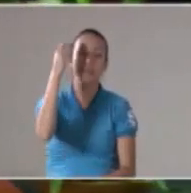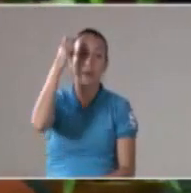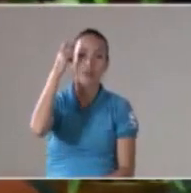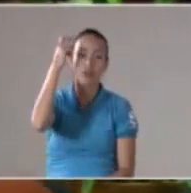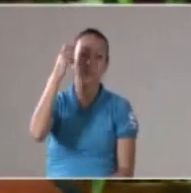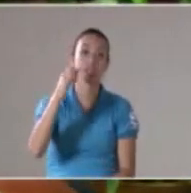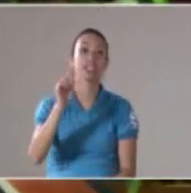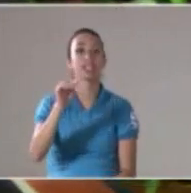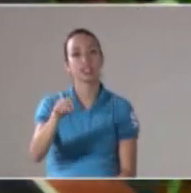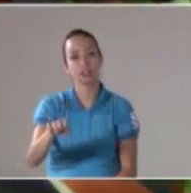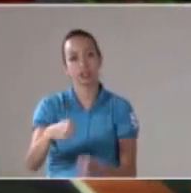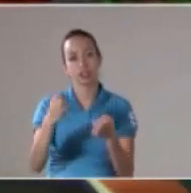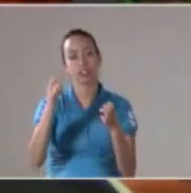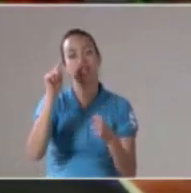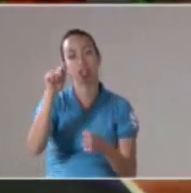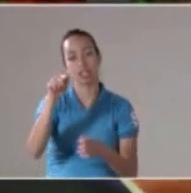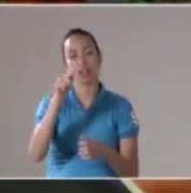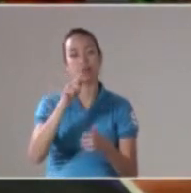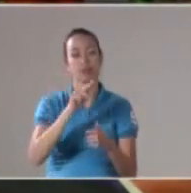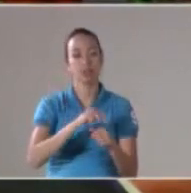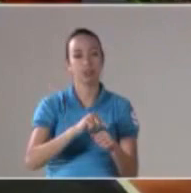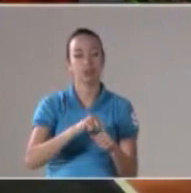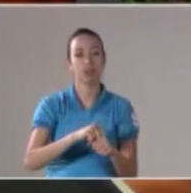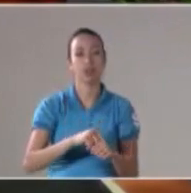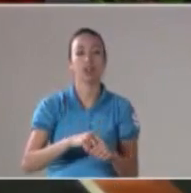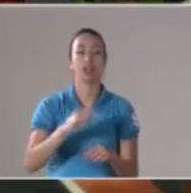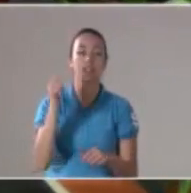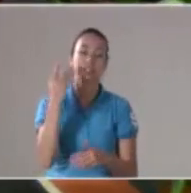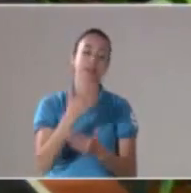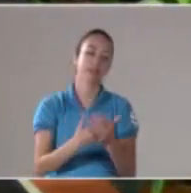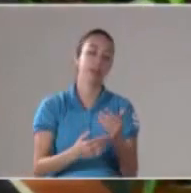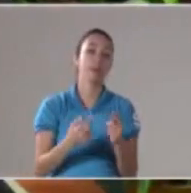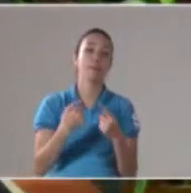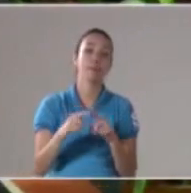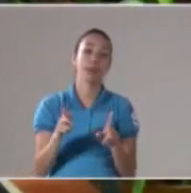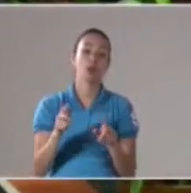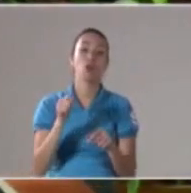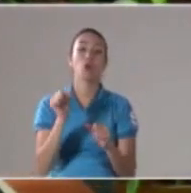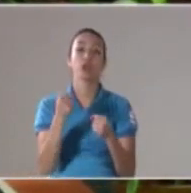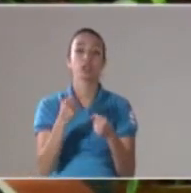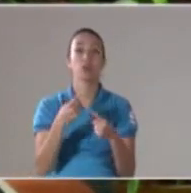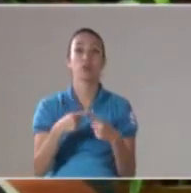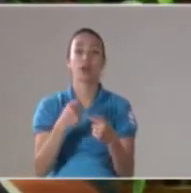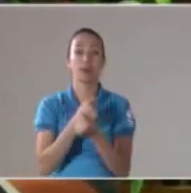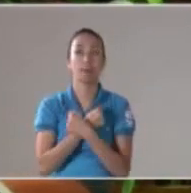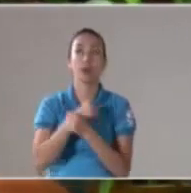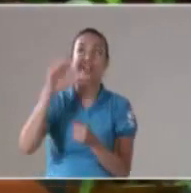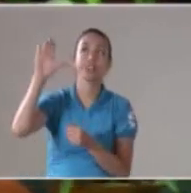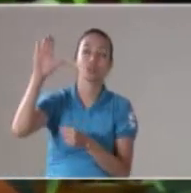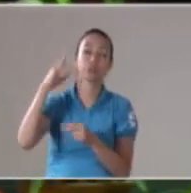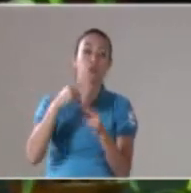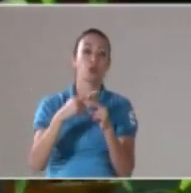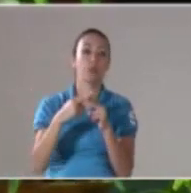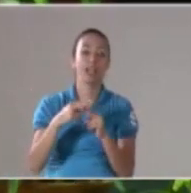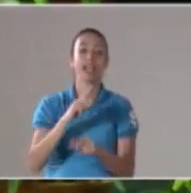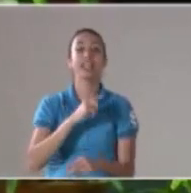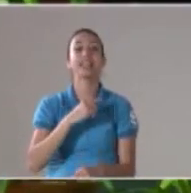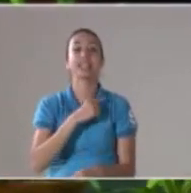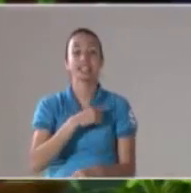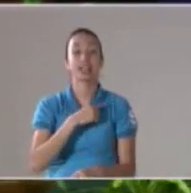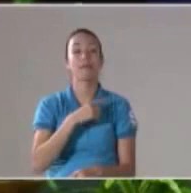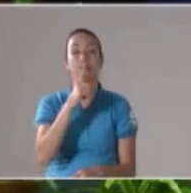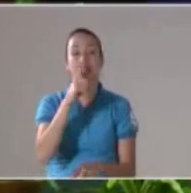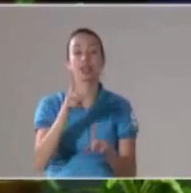usted sabe lo que sucedió en aquel momento, pero él lo hizo por amor a su nombre. Por amor a su nombre estaba dispuesto a morir.